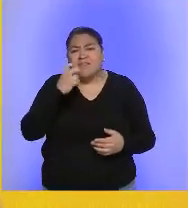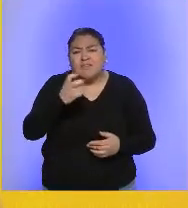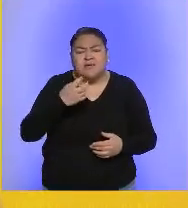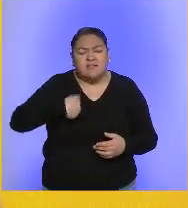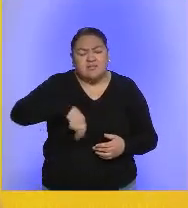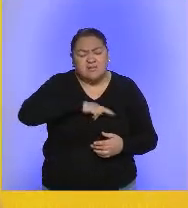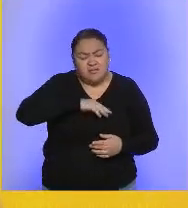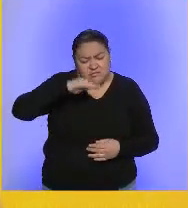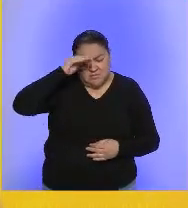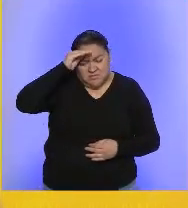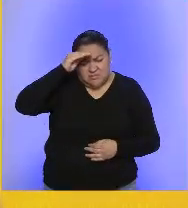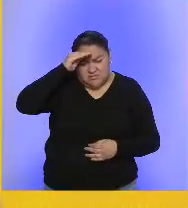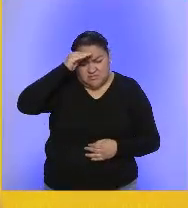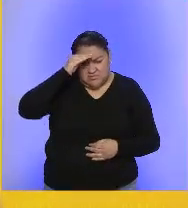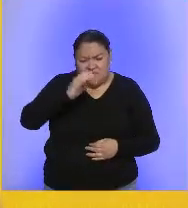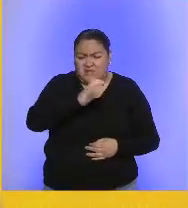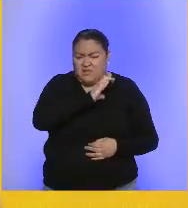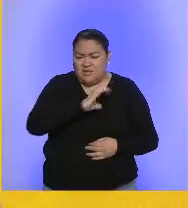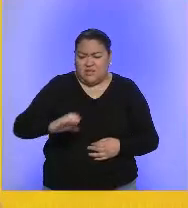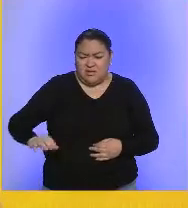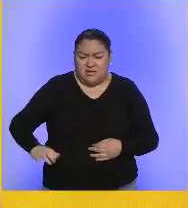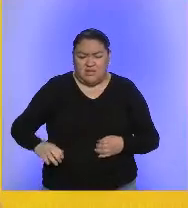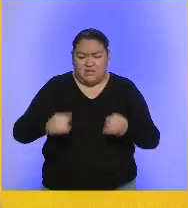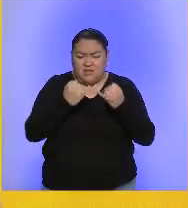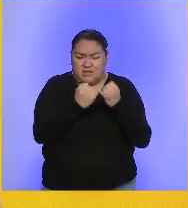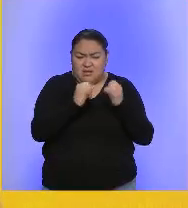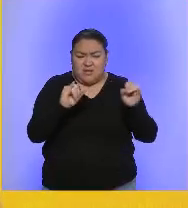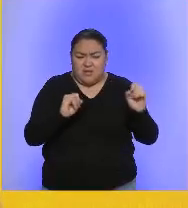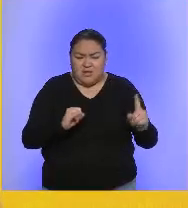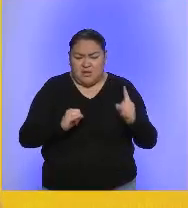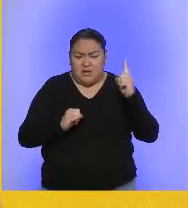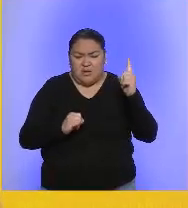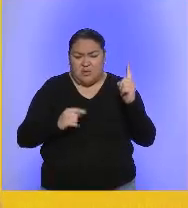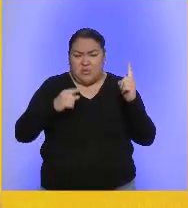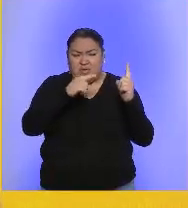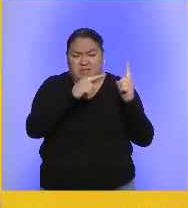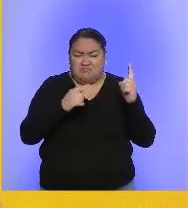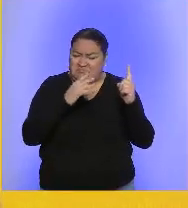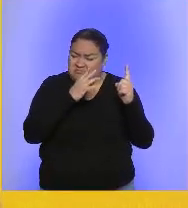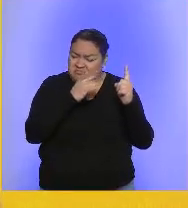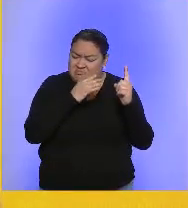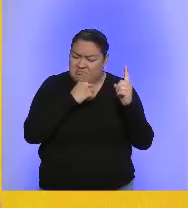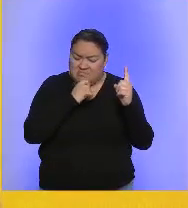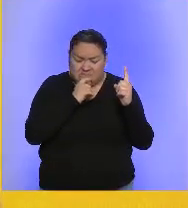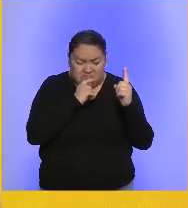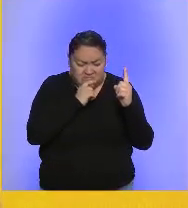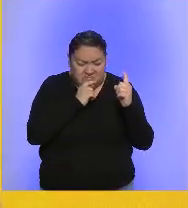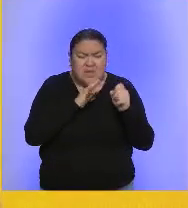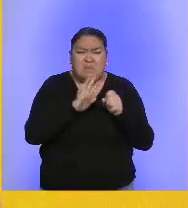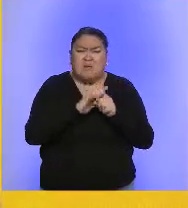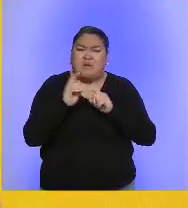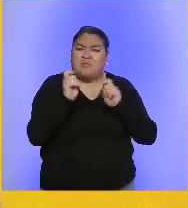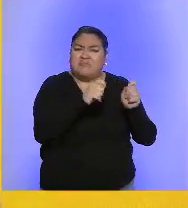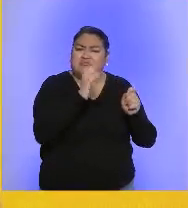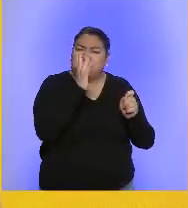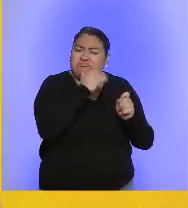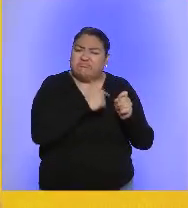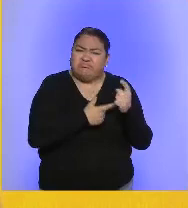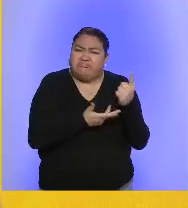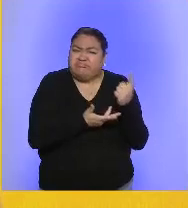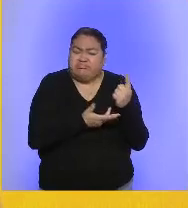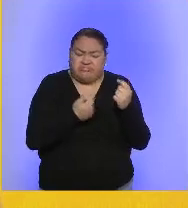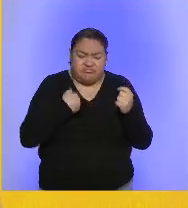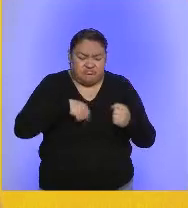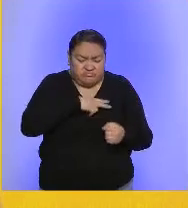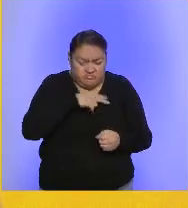está fallando el diseño de acceso a poder de esta figura a que prácticamente ha sido